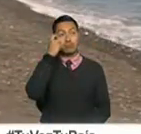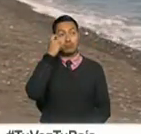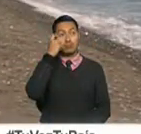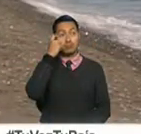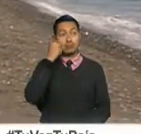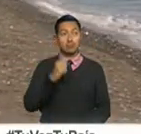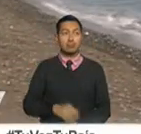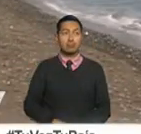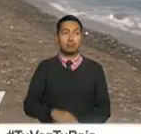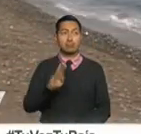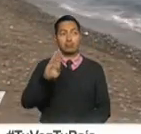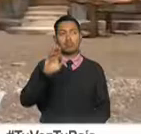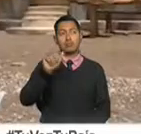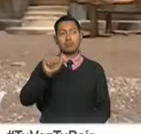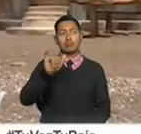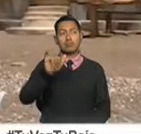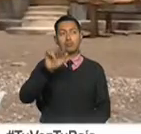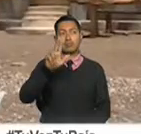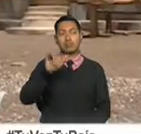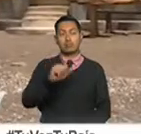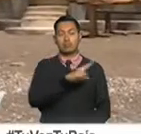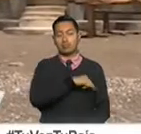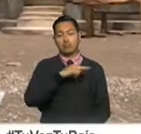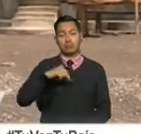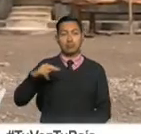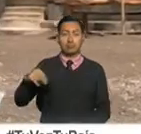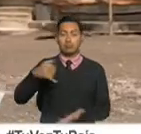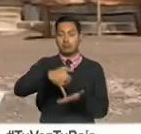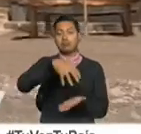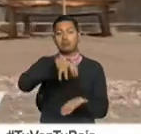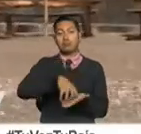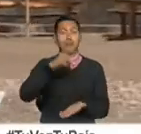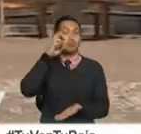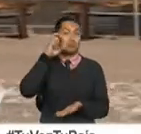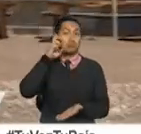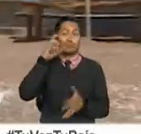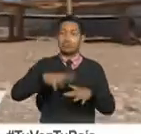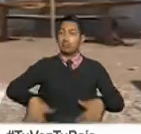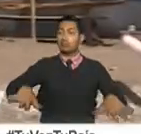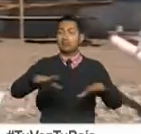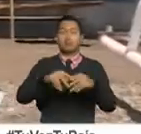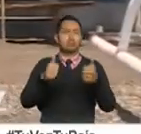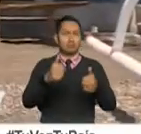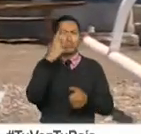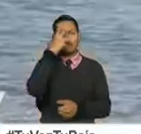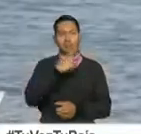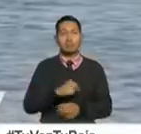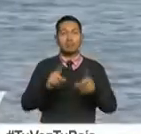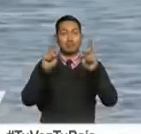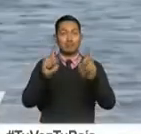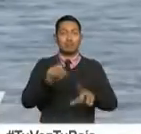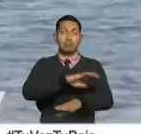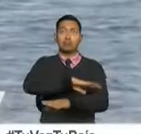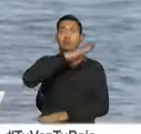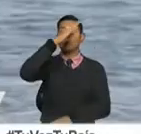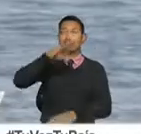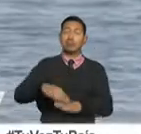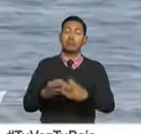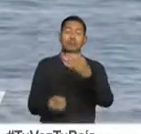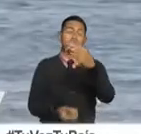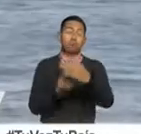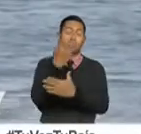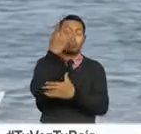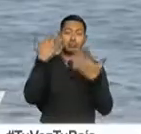Bali, la isla más turística de Indonesia, se prepara ante una eventual erupción del volcán Agung. Las autoridades